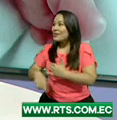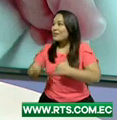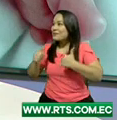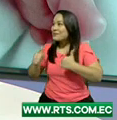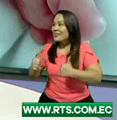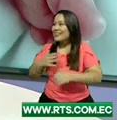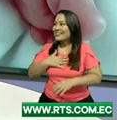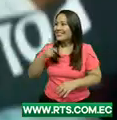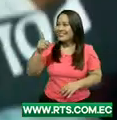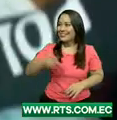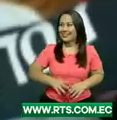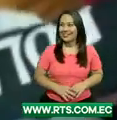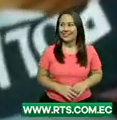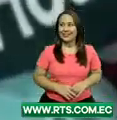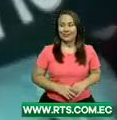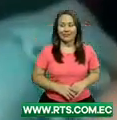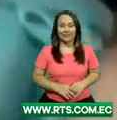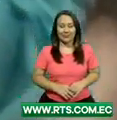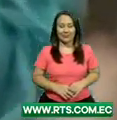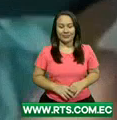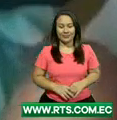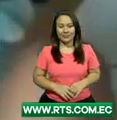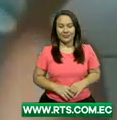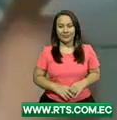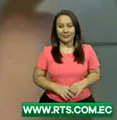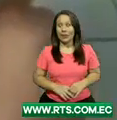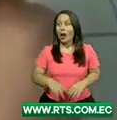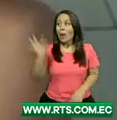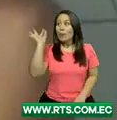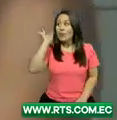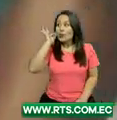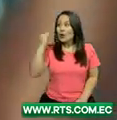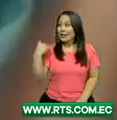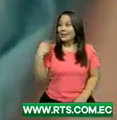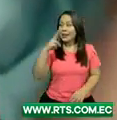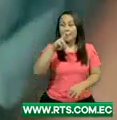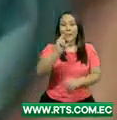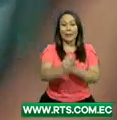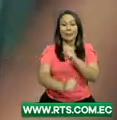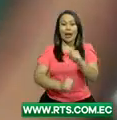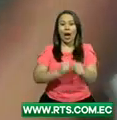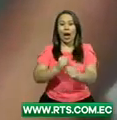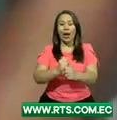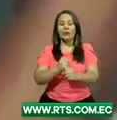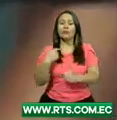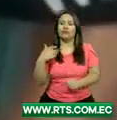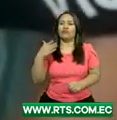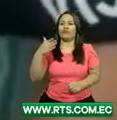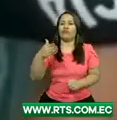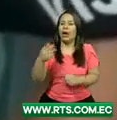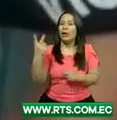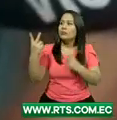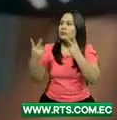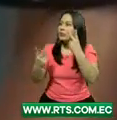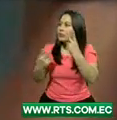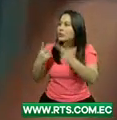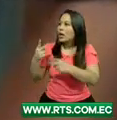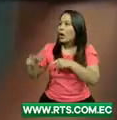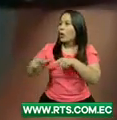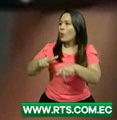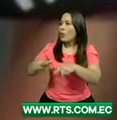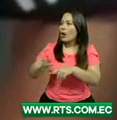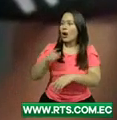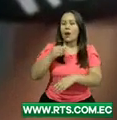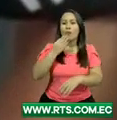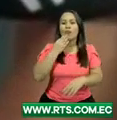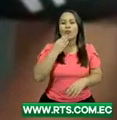salud la mujer de 20 años estaba de visita por la parroquia patricia pilar del cantón